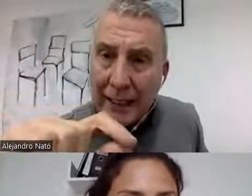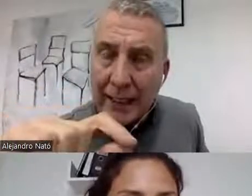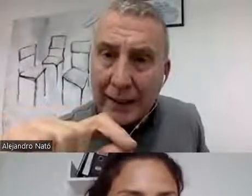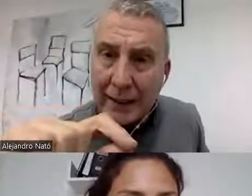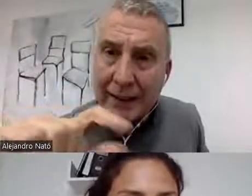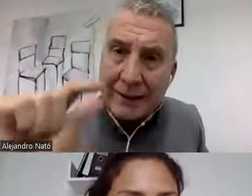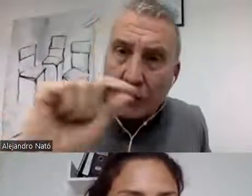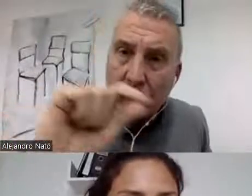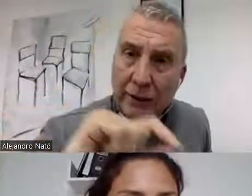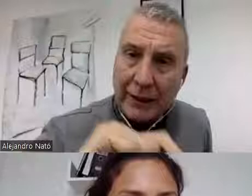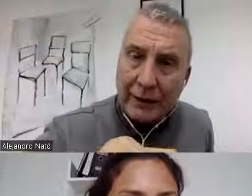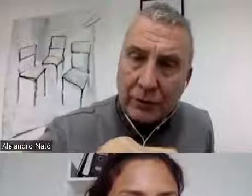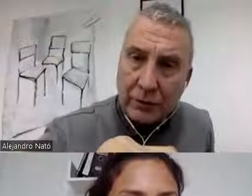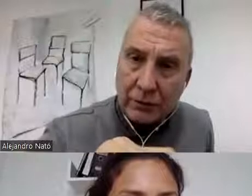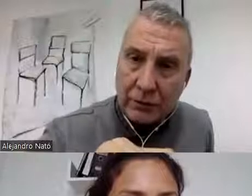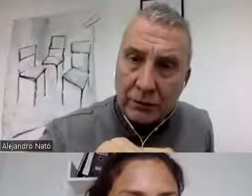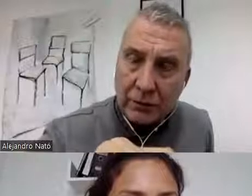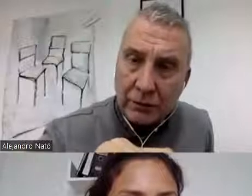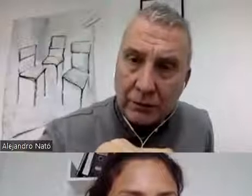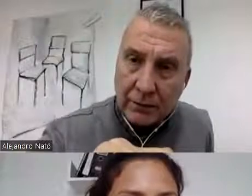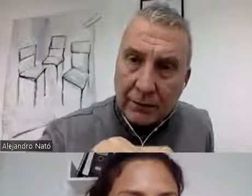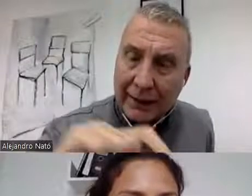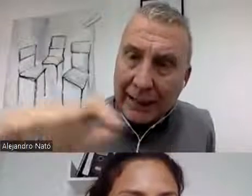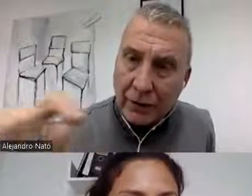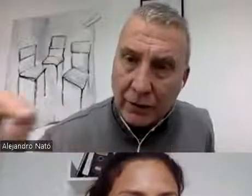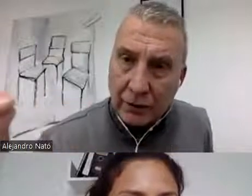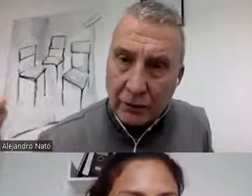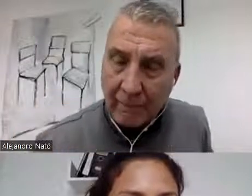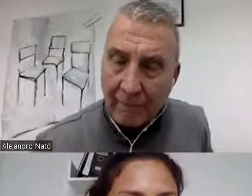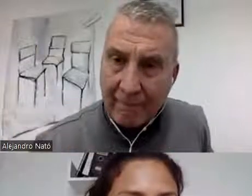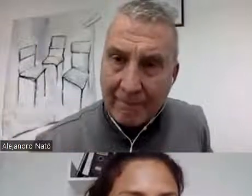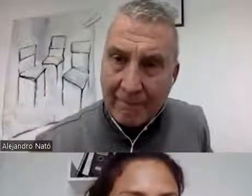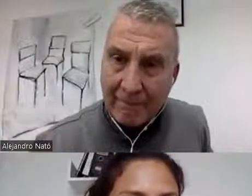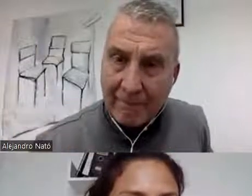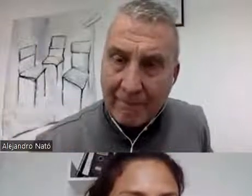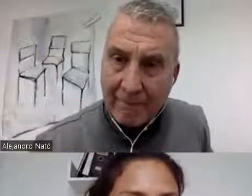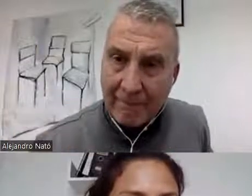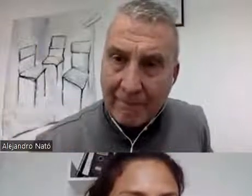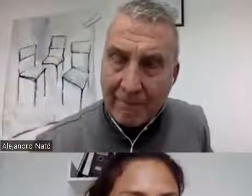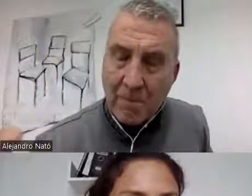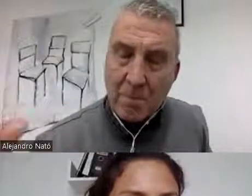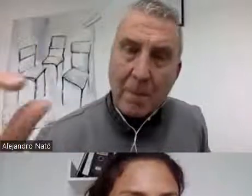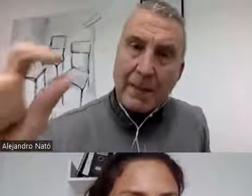sean coherentes entre el contexto y la acción.